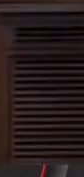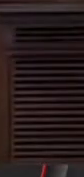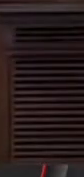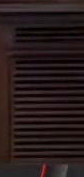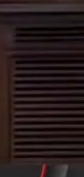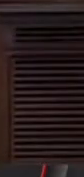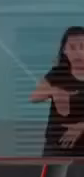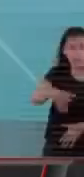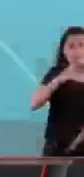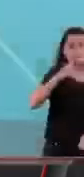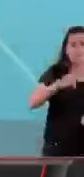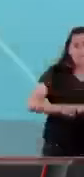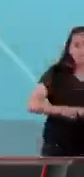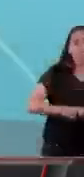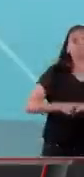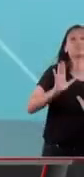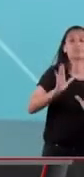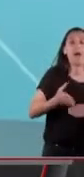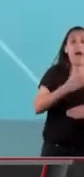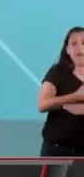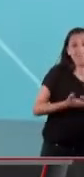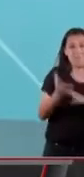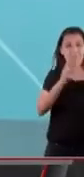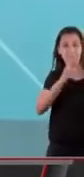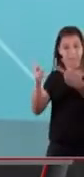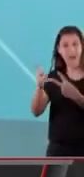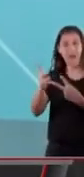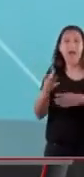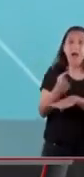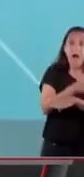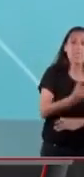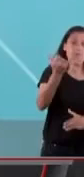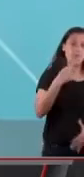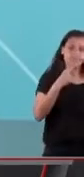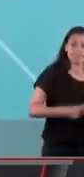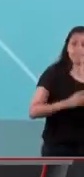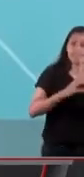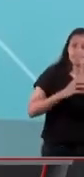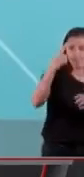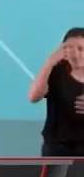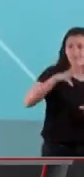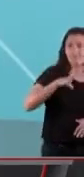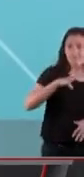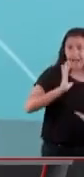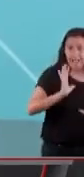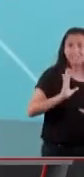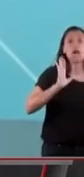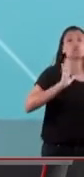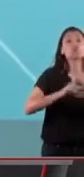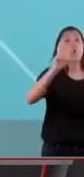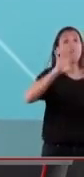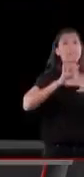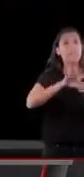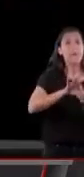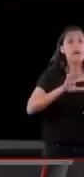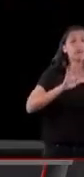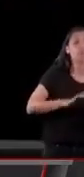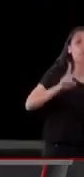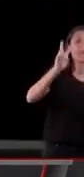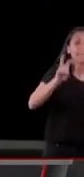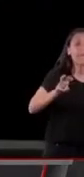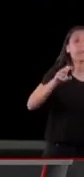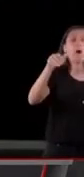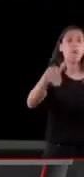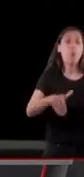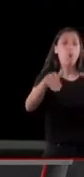enteraron sobre el vivo prácticamente de lo que estaba sucediendo, y sí, ha copado, por supuesto, todas las primeras planas y todas